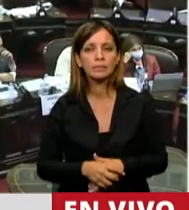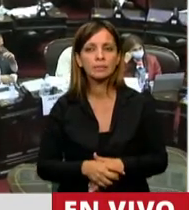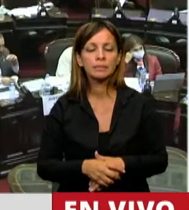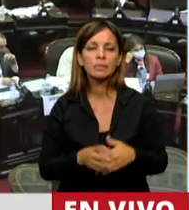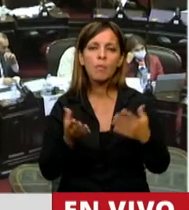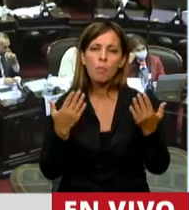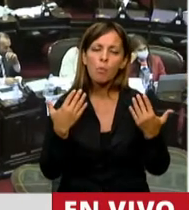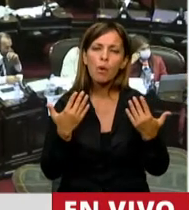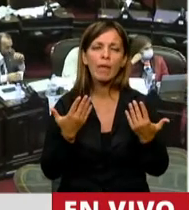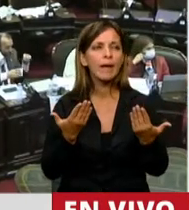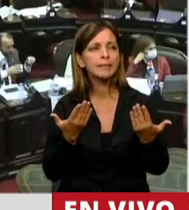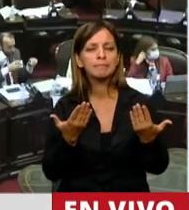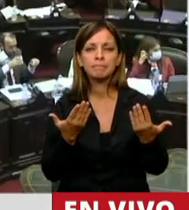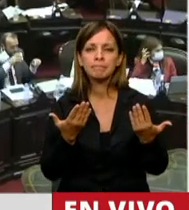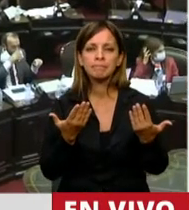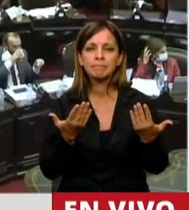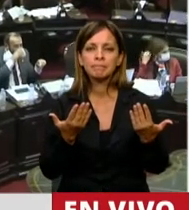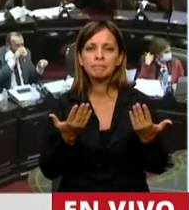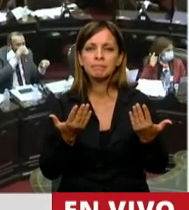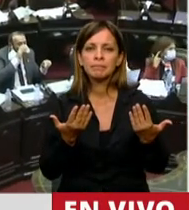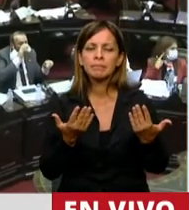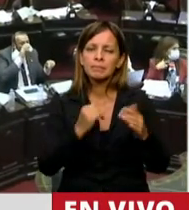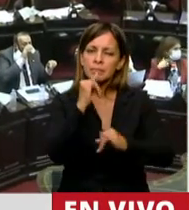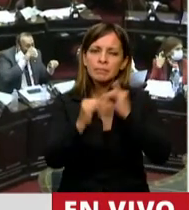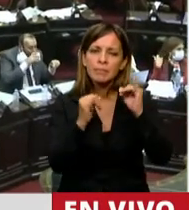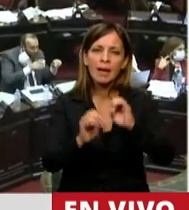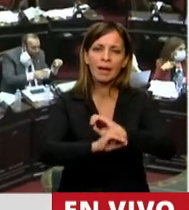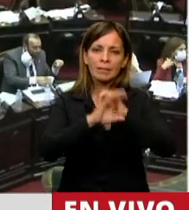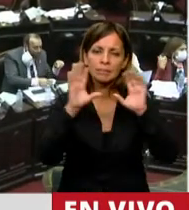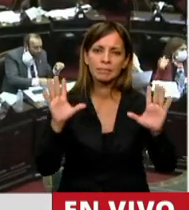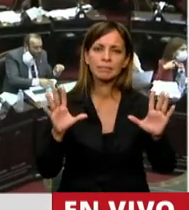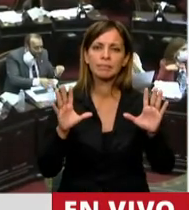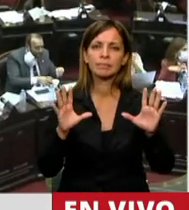se pueda dejar en claro que las víctimas,